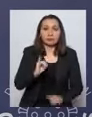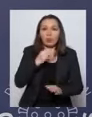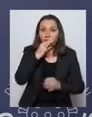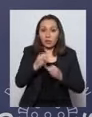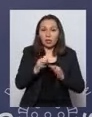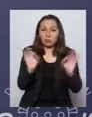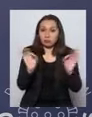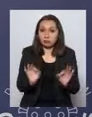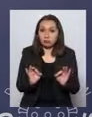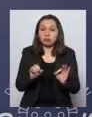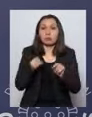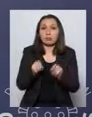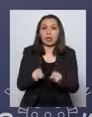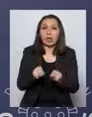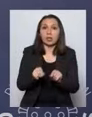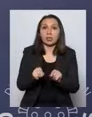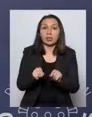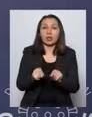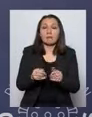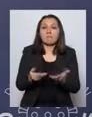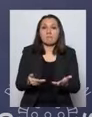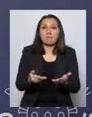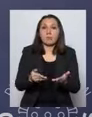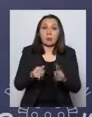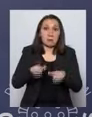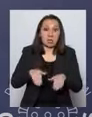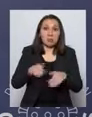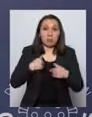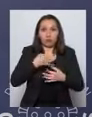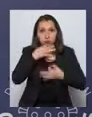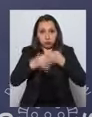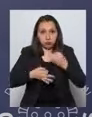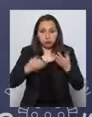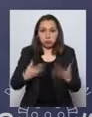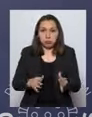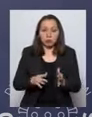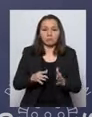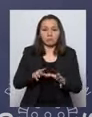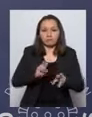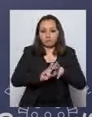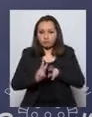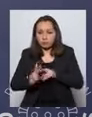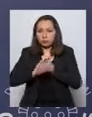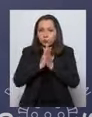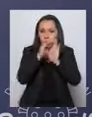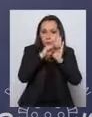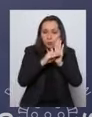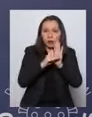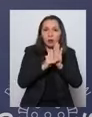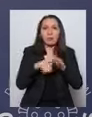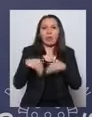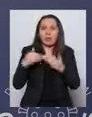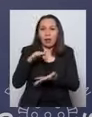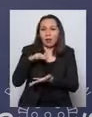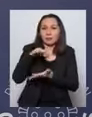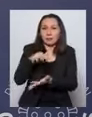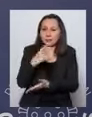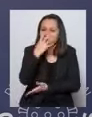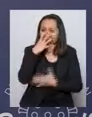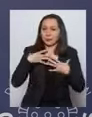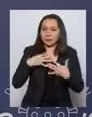se ha descrito a través de ésta esta misma vía estamos tomando todas las medidas de llegada de respiradores y